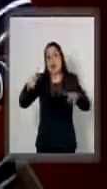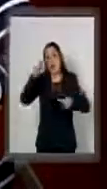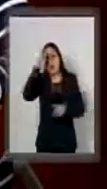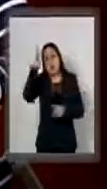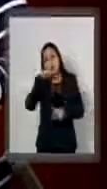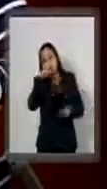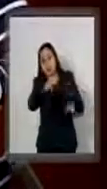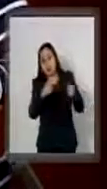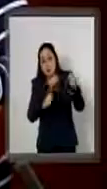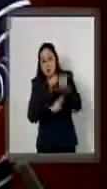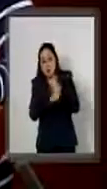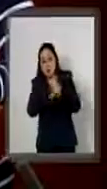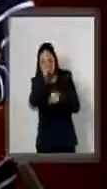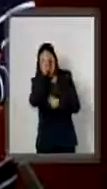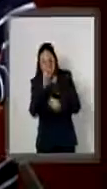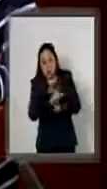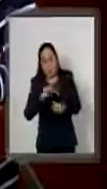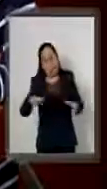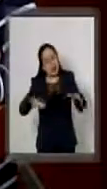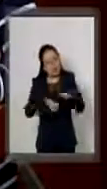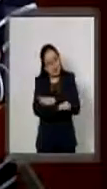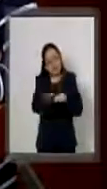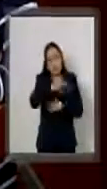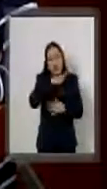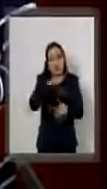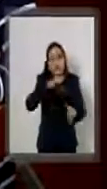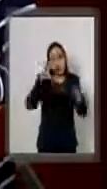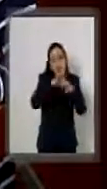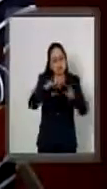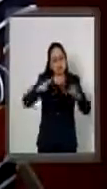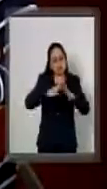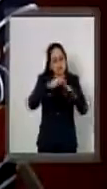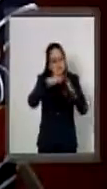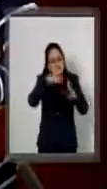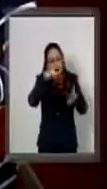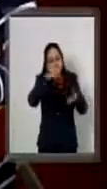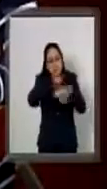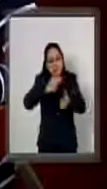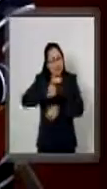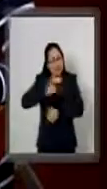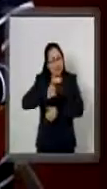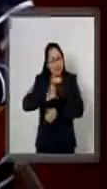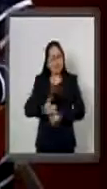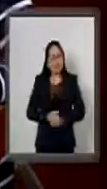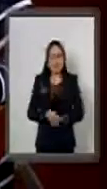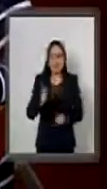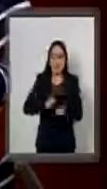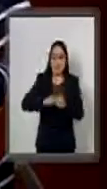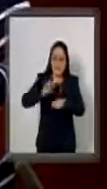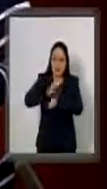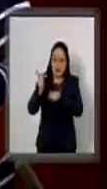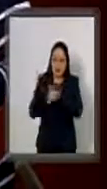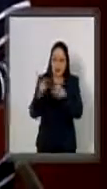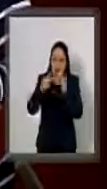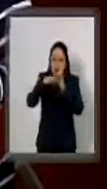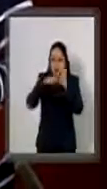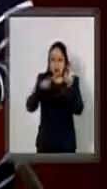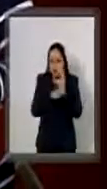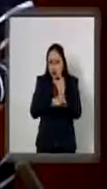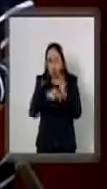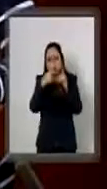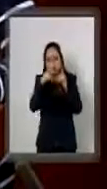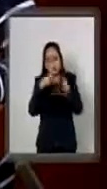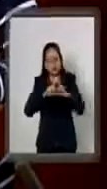fuerza. Los países diseñan normas para asegurar estos formatos y la